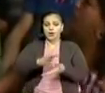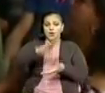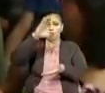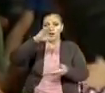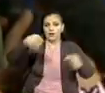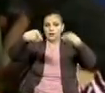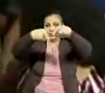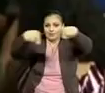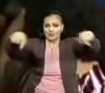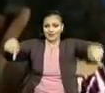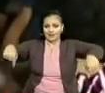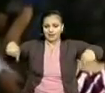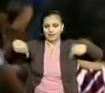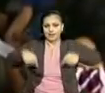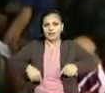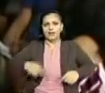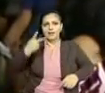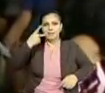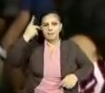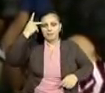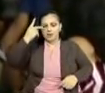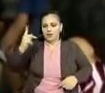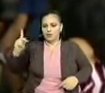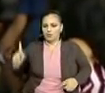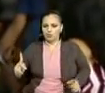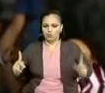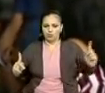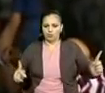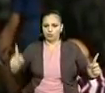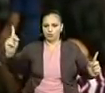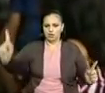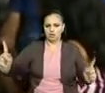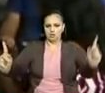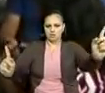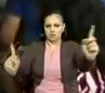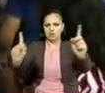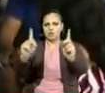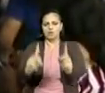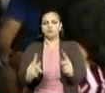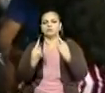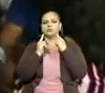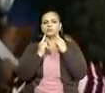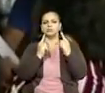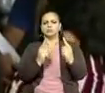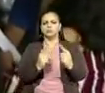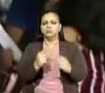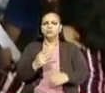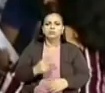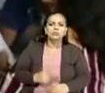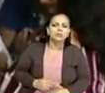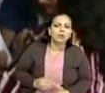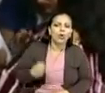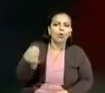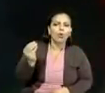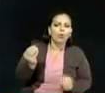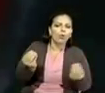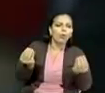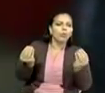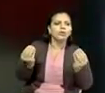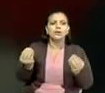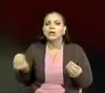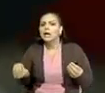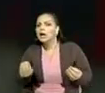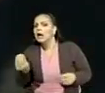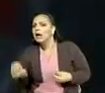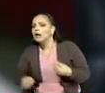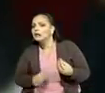son los primeros alertas para nuestra institución educativa y así darnos a conocer si es que algo llegara a ocurrir. A los alumnos